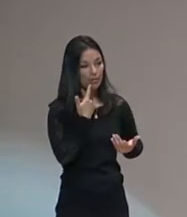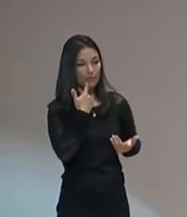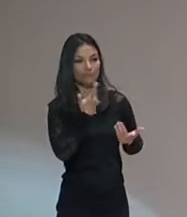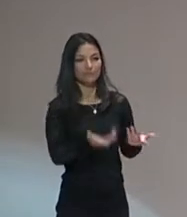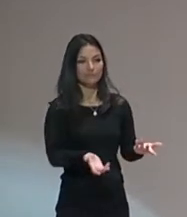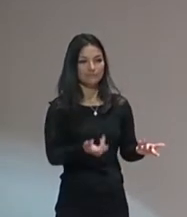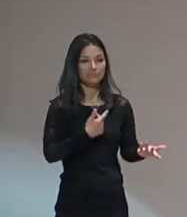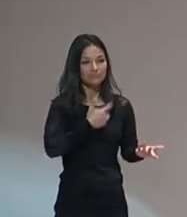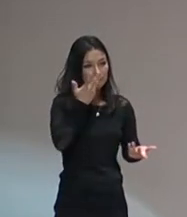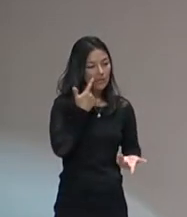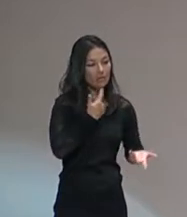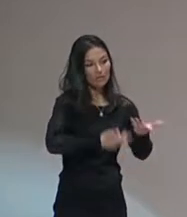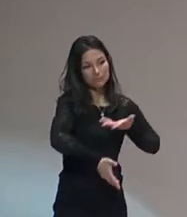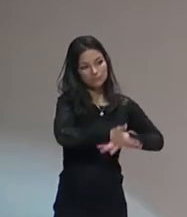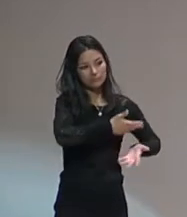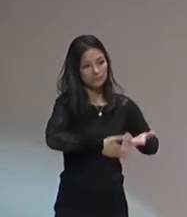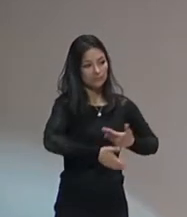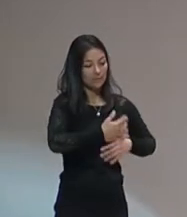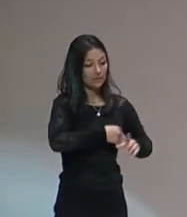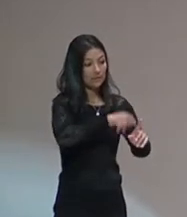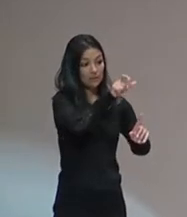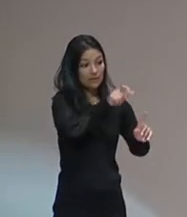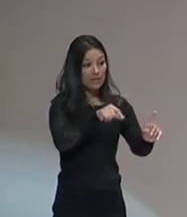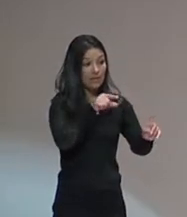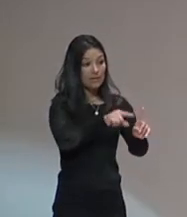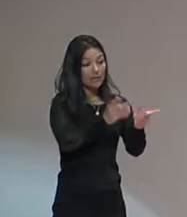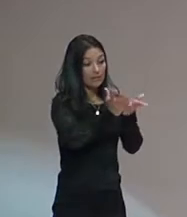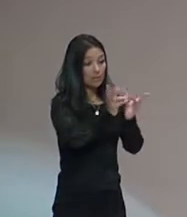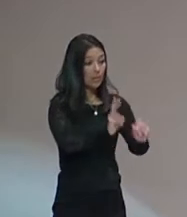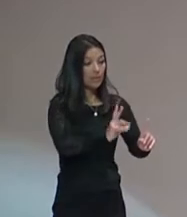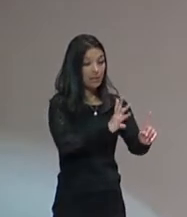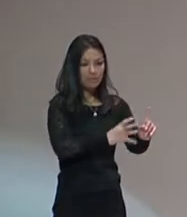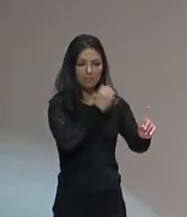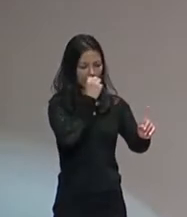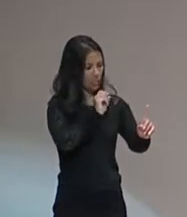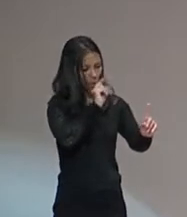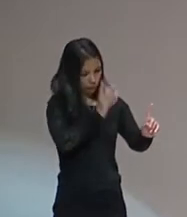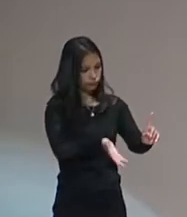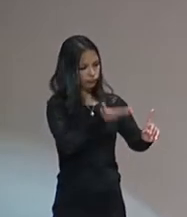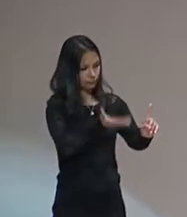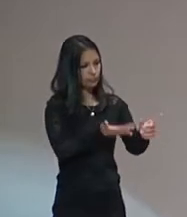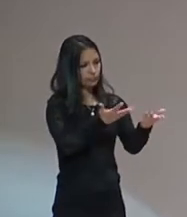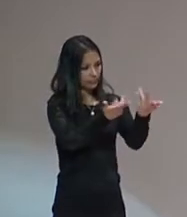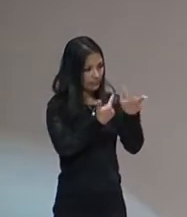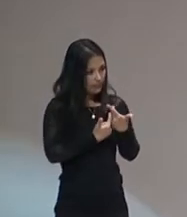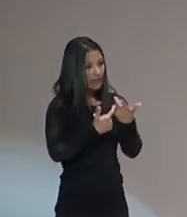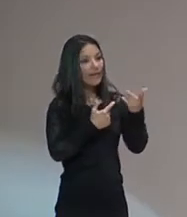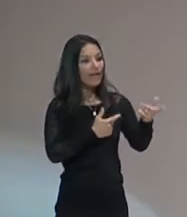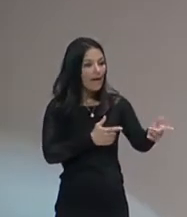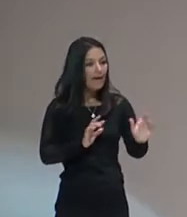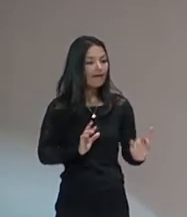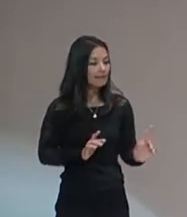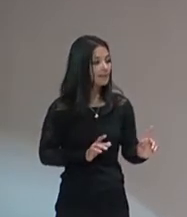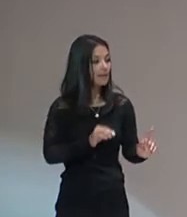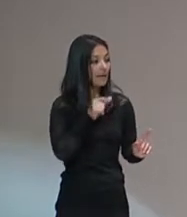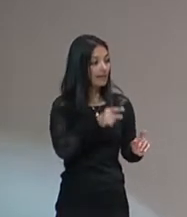diariamente. Devolverle la palabra a ese estudiante implica también